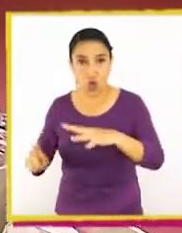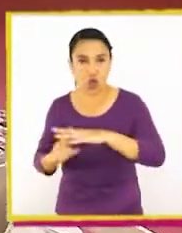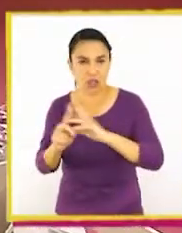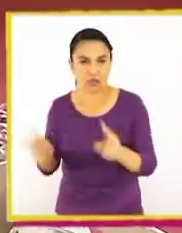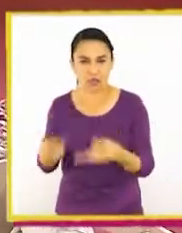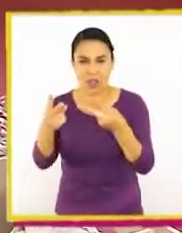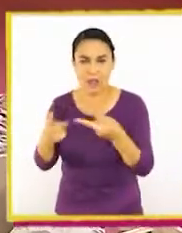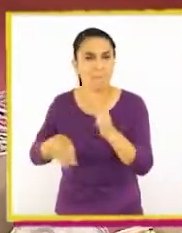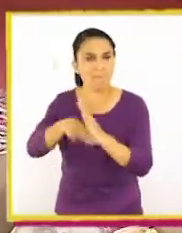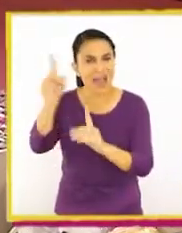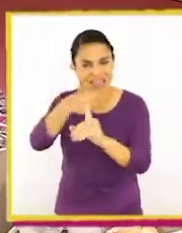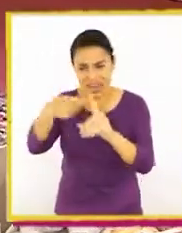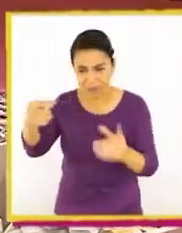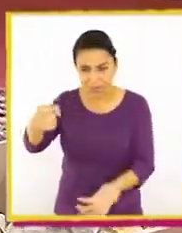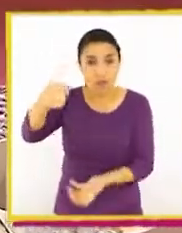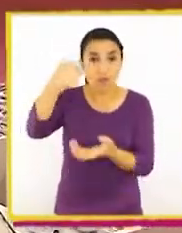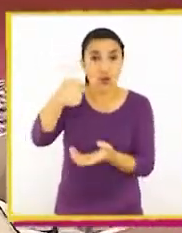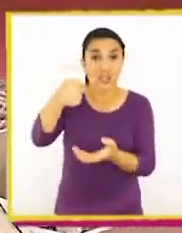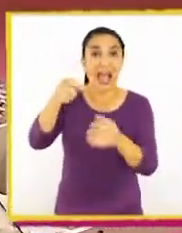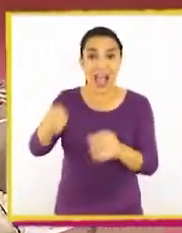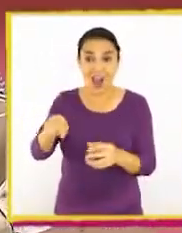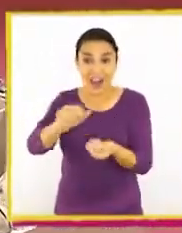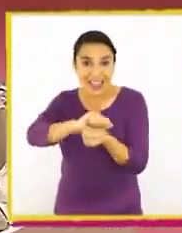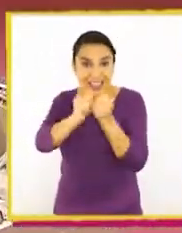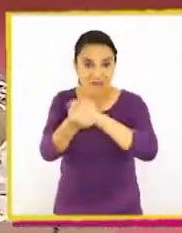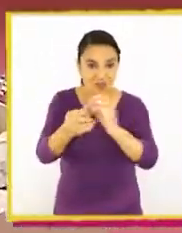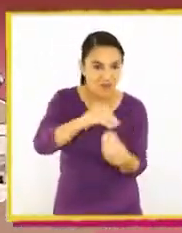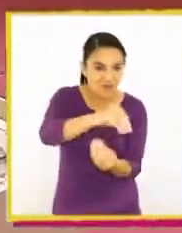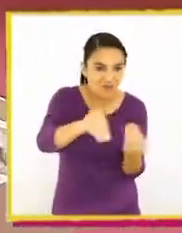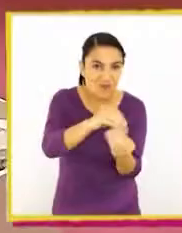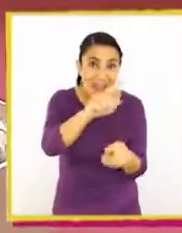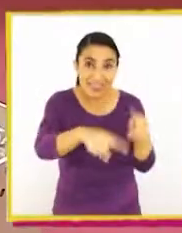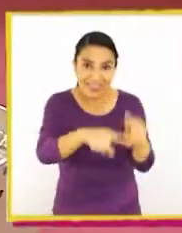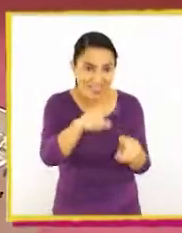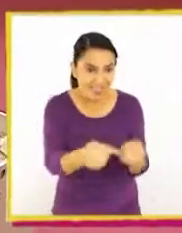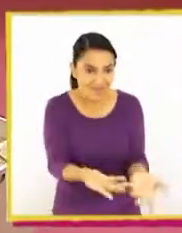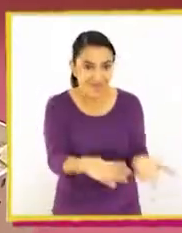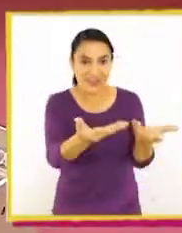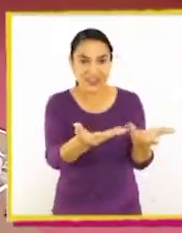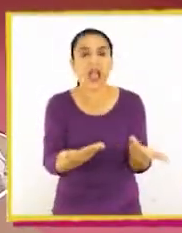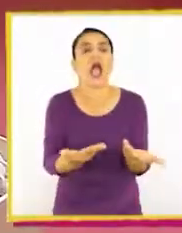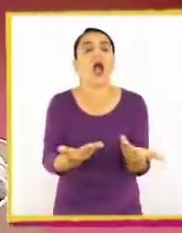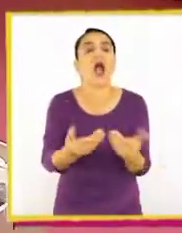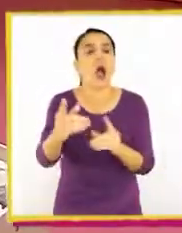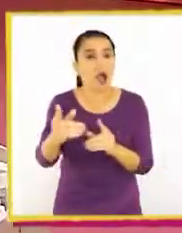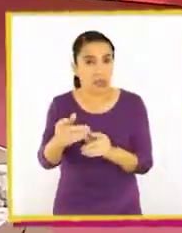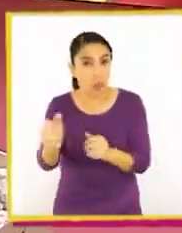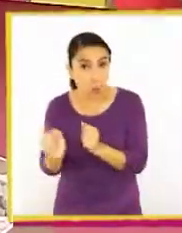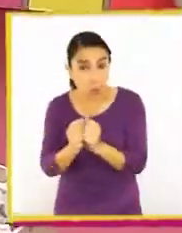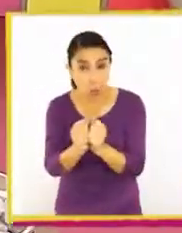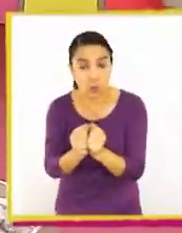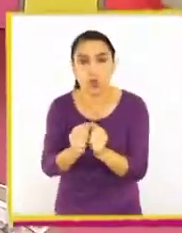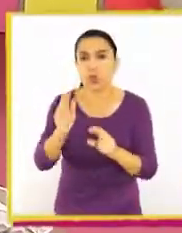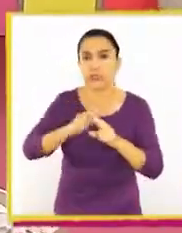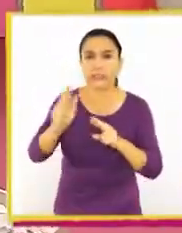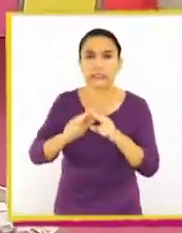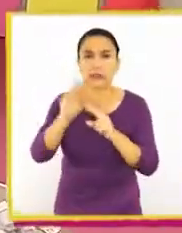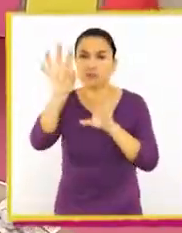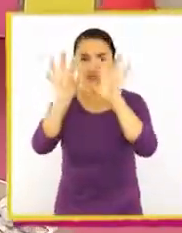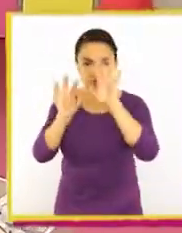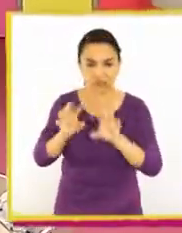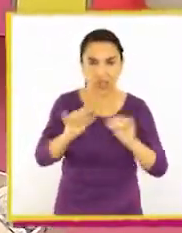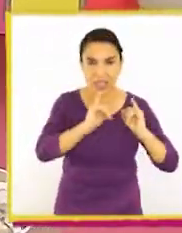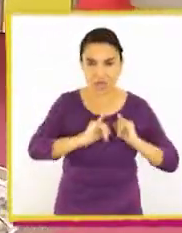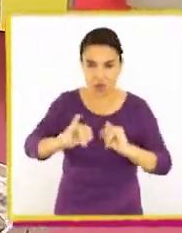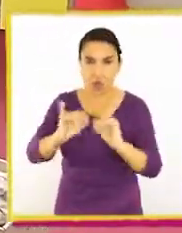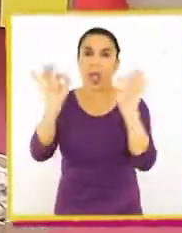son más de la mitad de la bolsa, y ahora los puedo transformar en compost. Bueno, y además, juntos creamos una infografía que